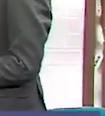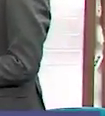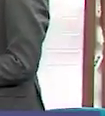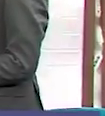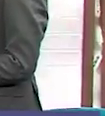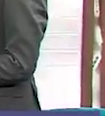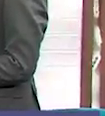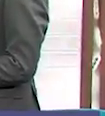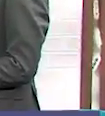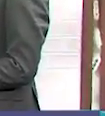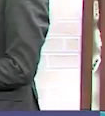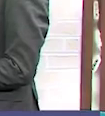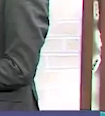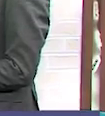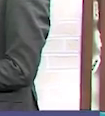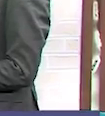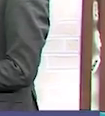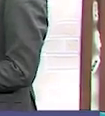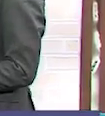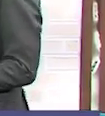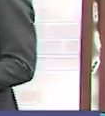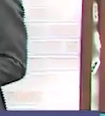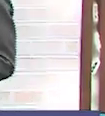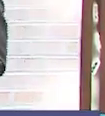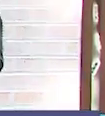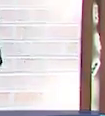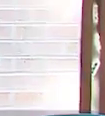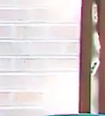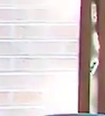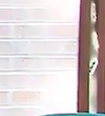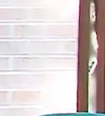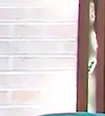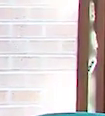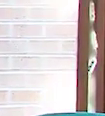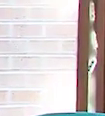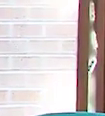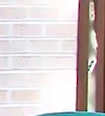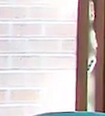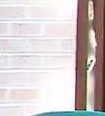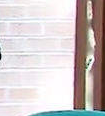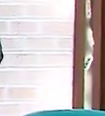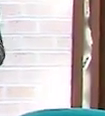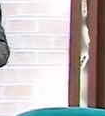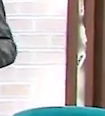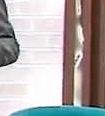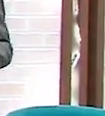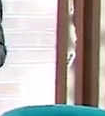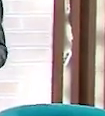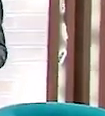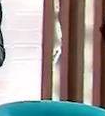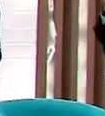Julián. Volvemos con ustedes, compañeros estudios. Bien, Paola, muchísimas gracias. Más adelante nuevamente estamos con usted revisando qué es lo que ocurre.